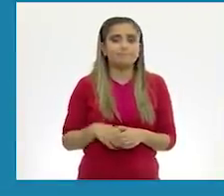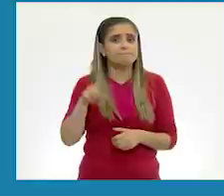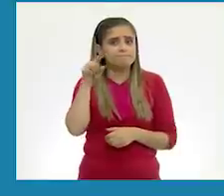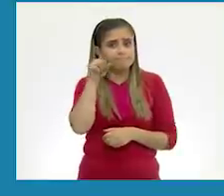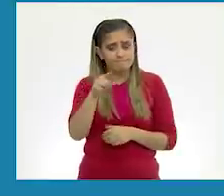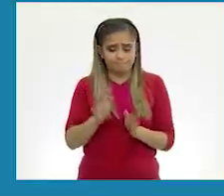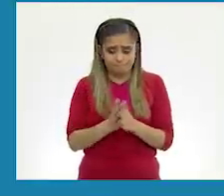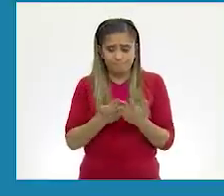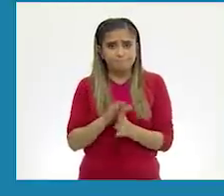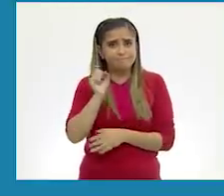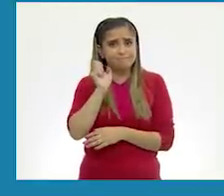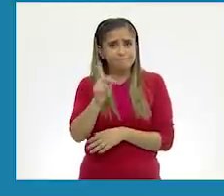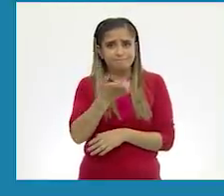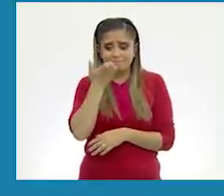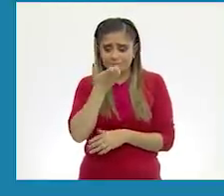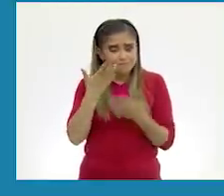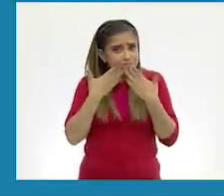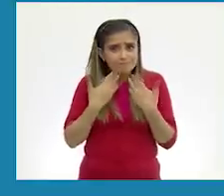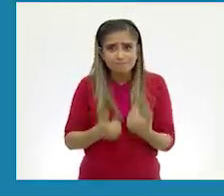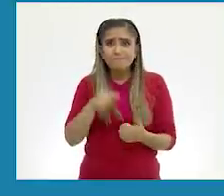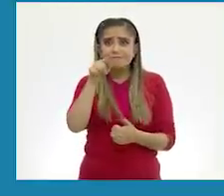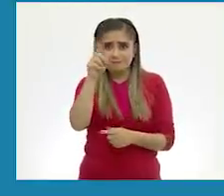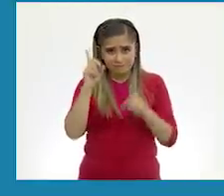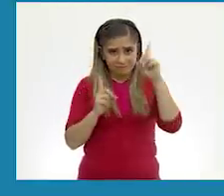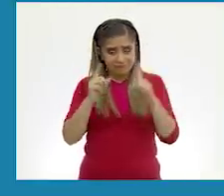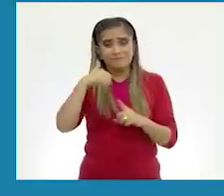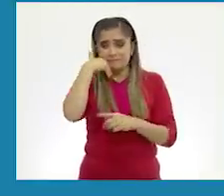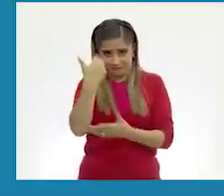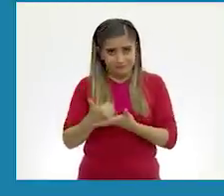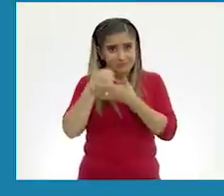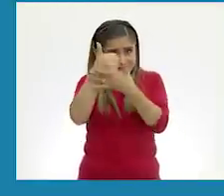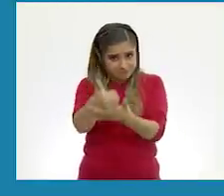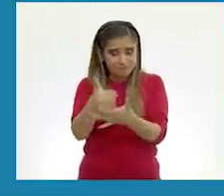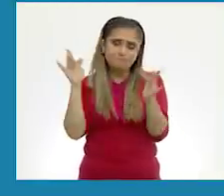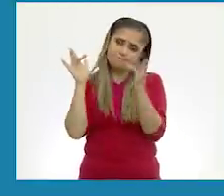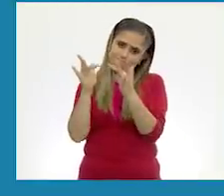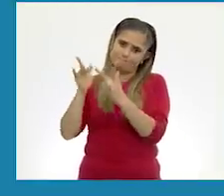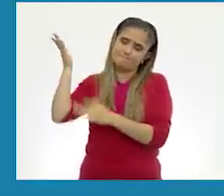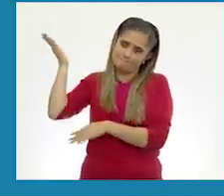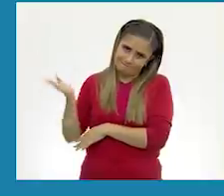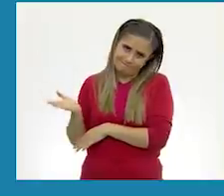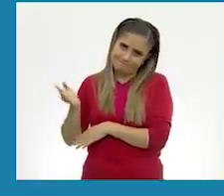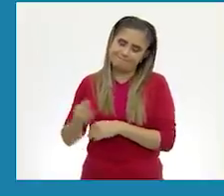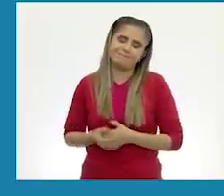Si no tienes el libro de texto o necesitas ayuda para responder las preguntas, contáctanos.